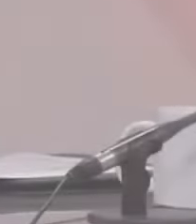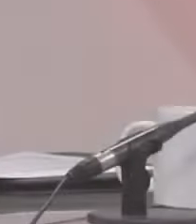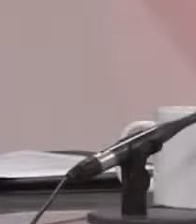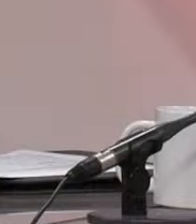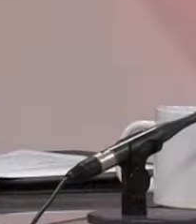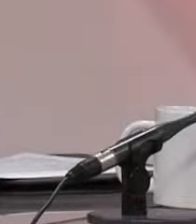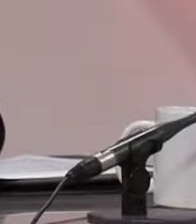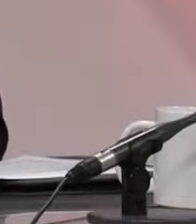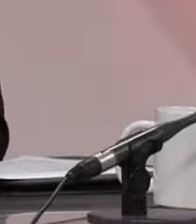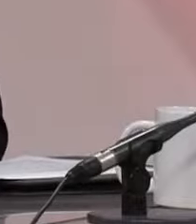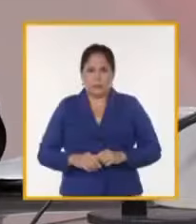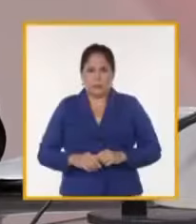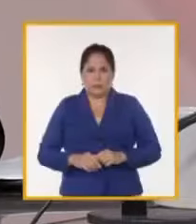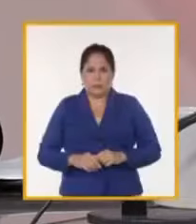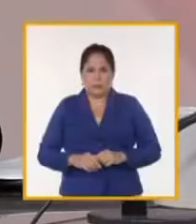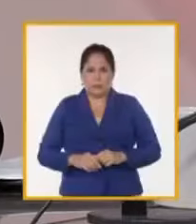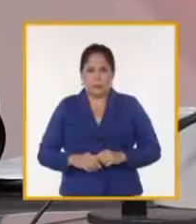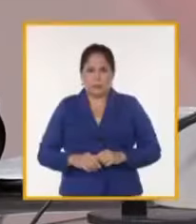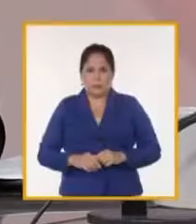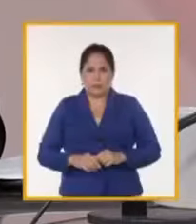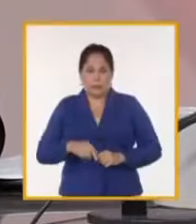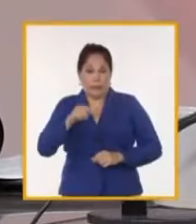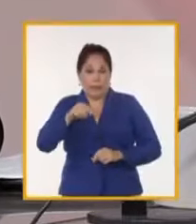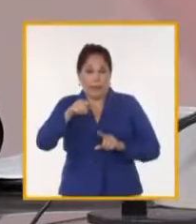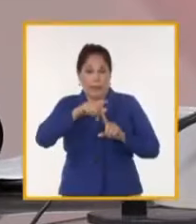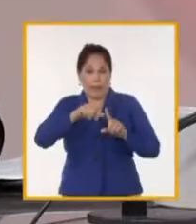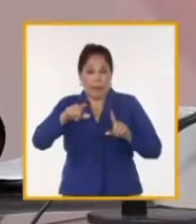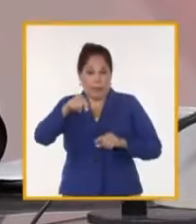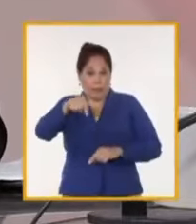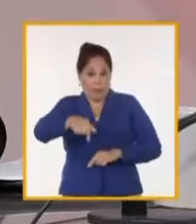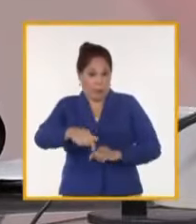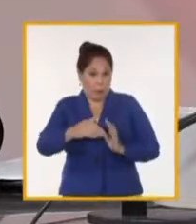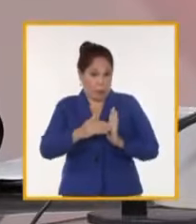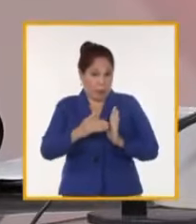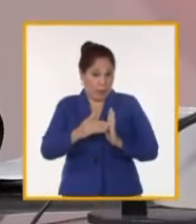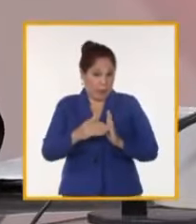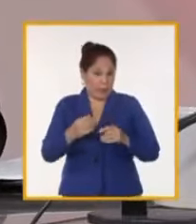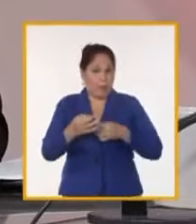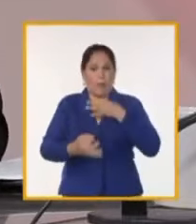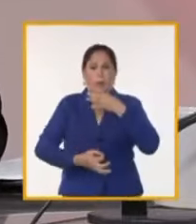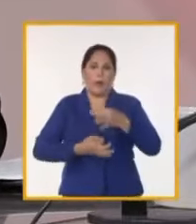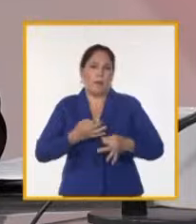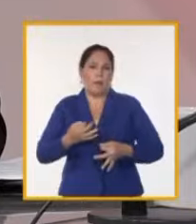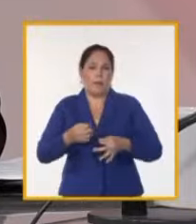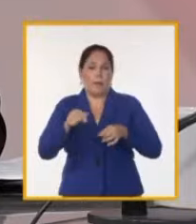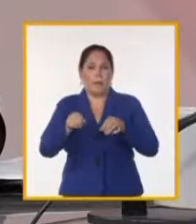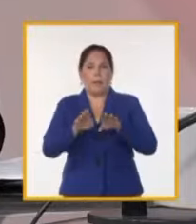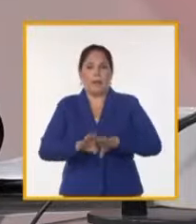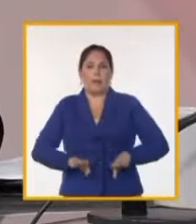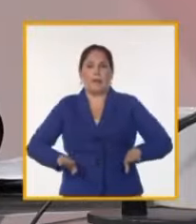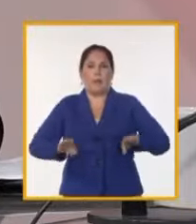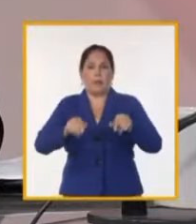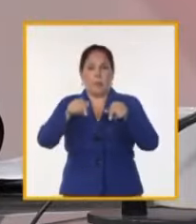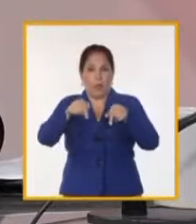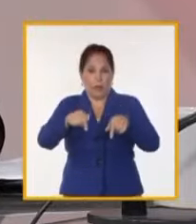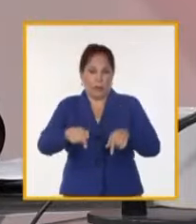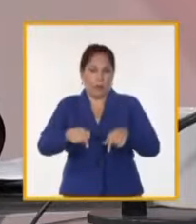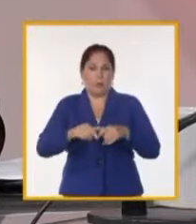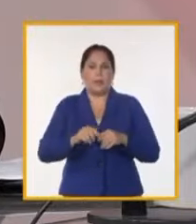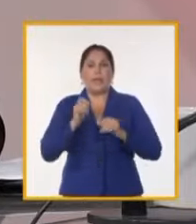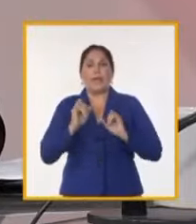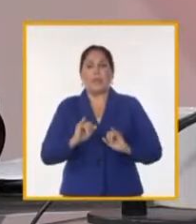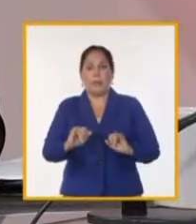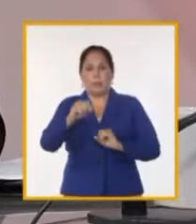hoy y antes de entrar en los temas de esta tarde emos como es habitual nuestra mesa redonda con la sección la